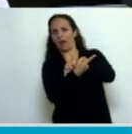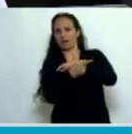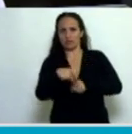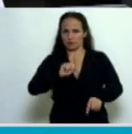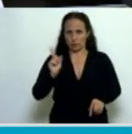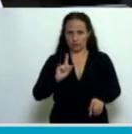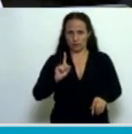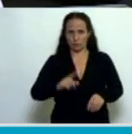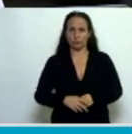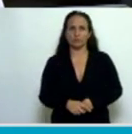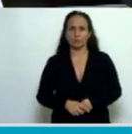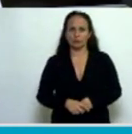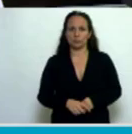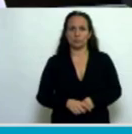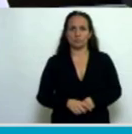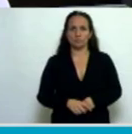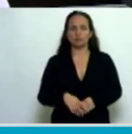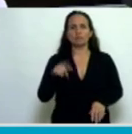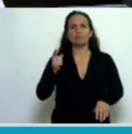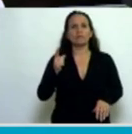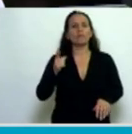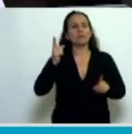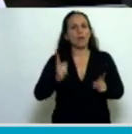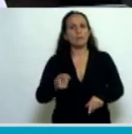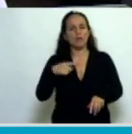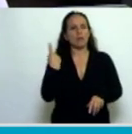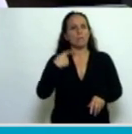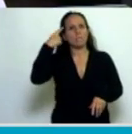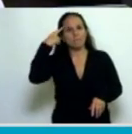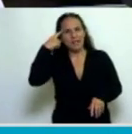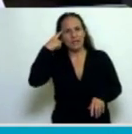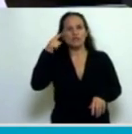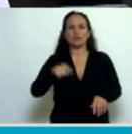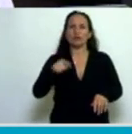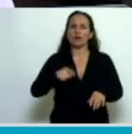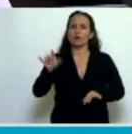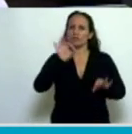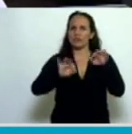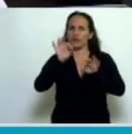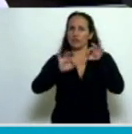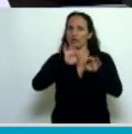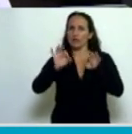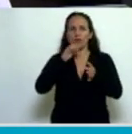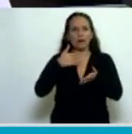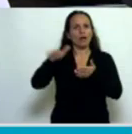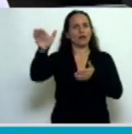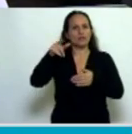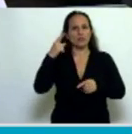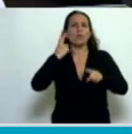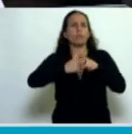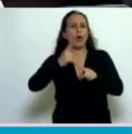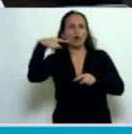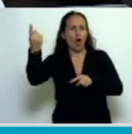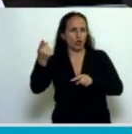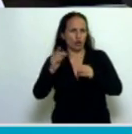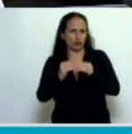caso. Pero adicionalmente también considero que debe rechazarse este proyecto por otros motivos. Según el